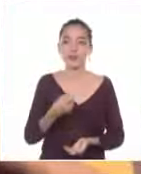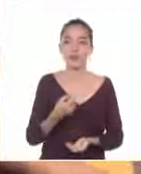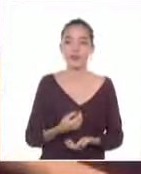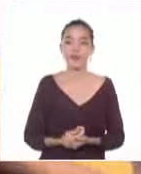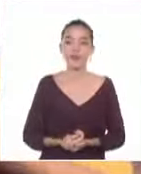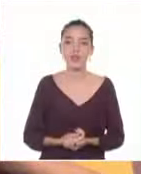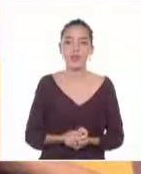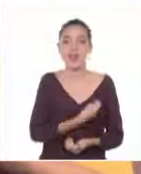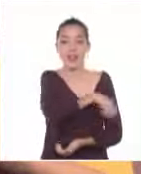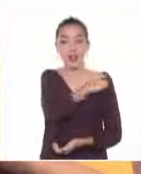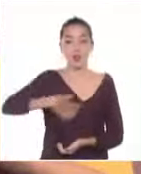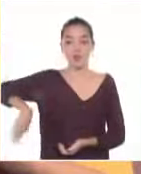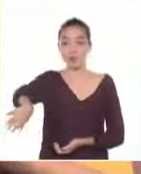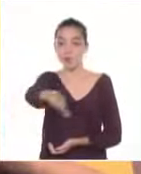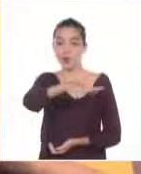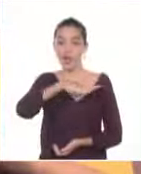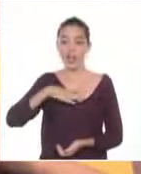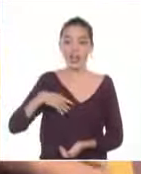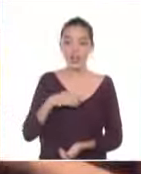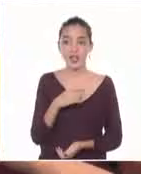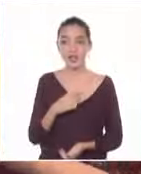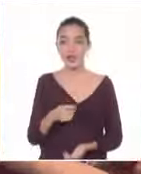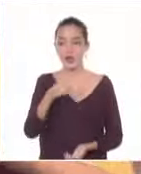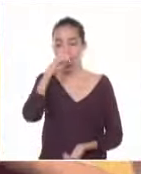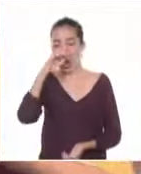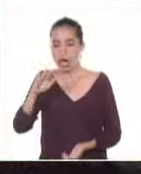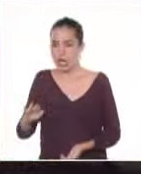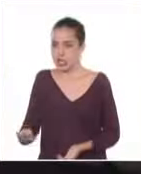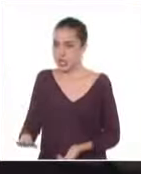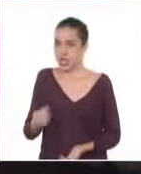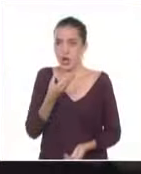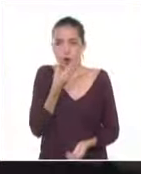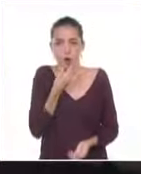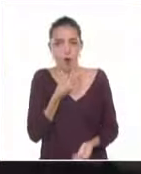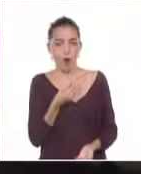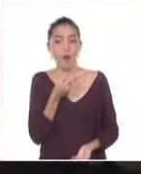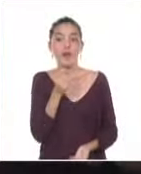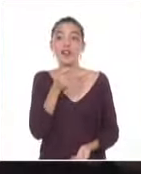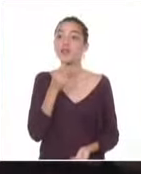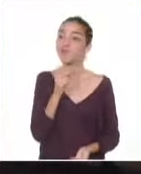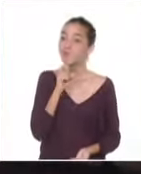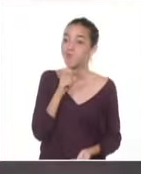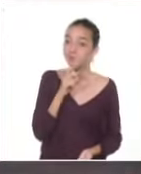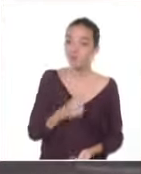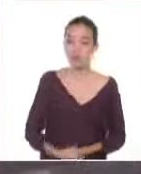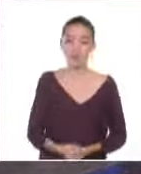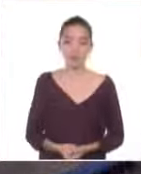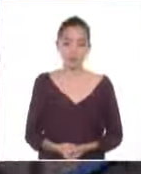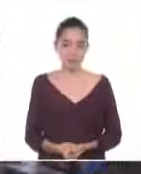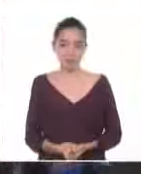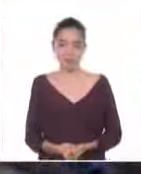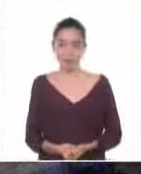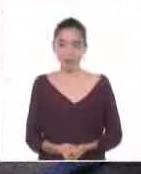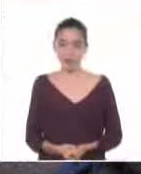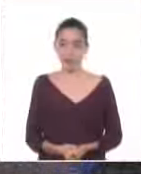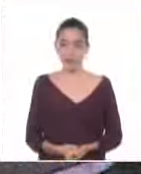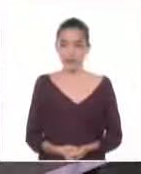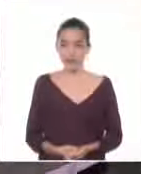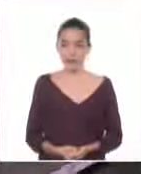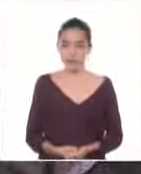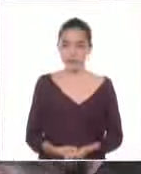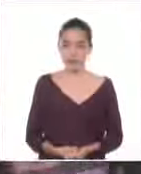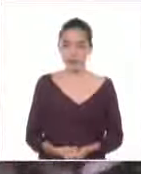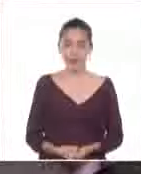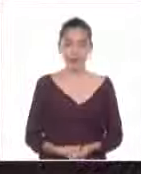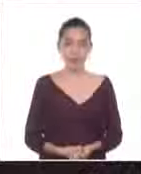mayor, de los más jóvenes, porque hay opciones para todos. Propuestas recreativas, ofertas gastronómicas y otros